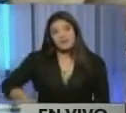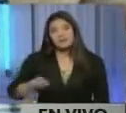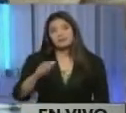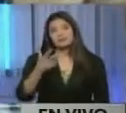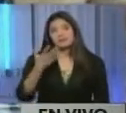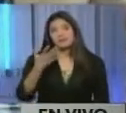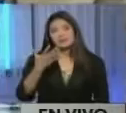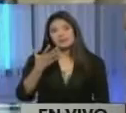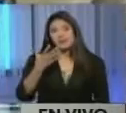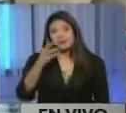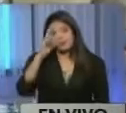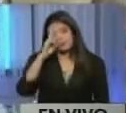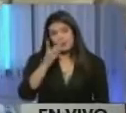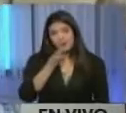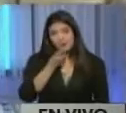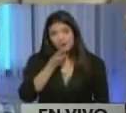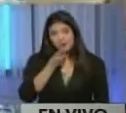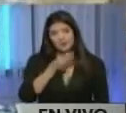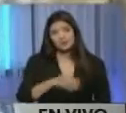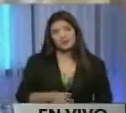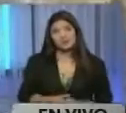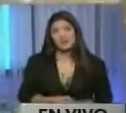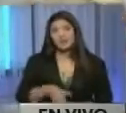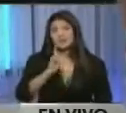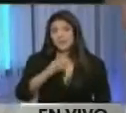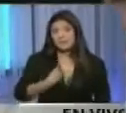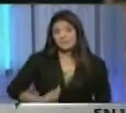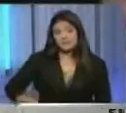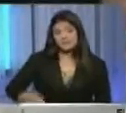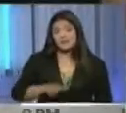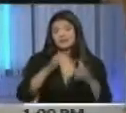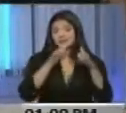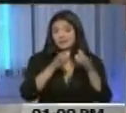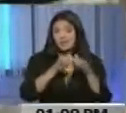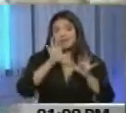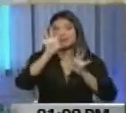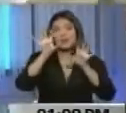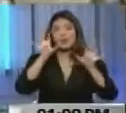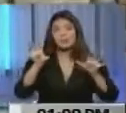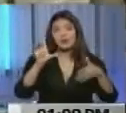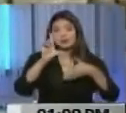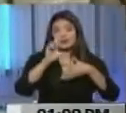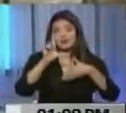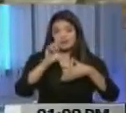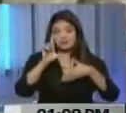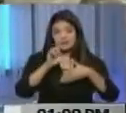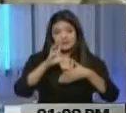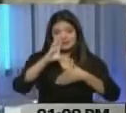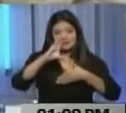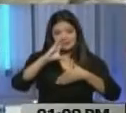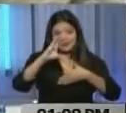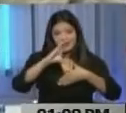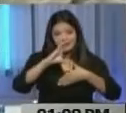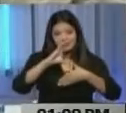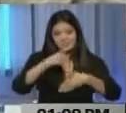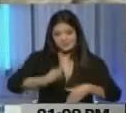República Dominicana y presidente pro tempore de la Comunidad de Estados Latinoamericanos y del Caribe, CELAC.